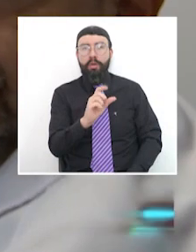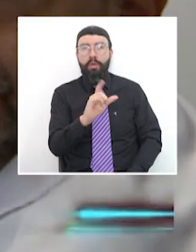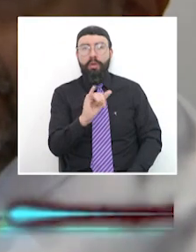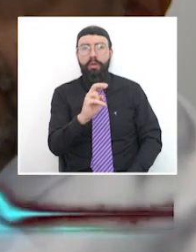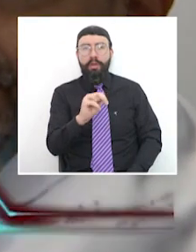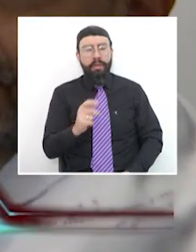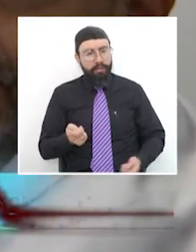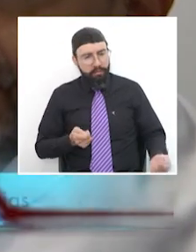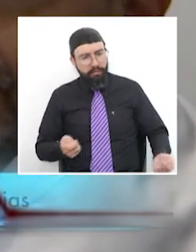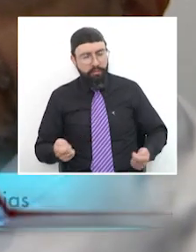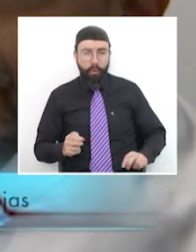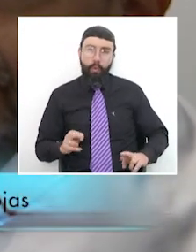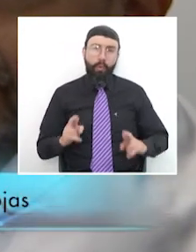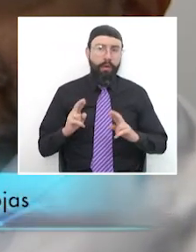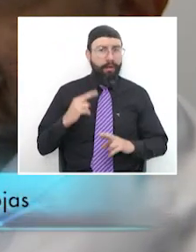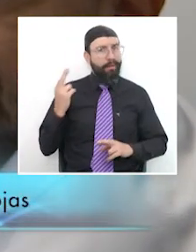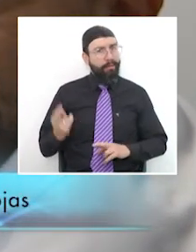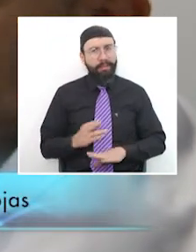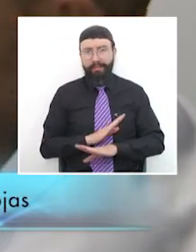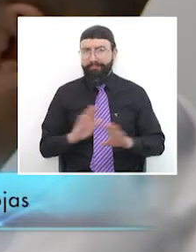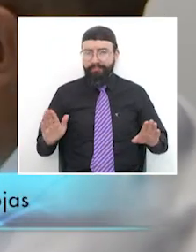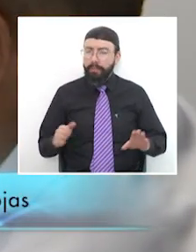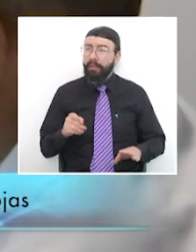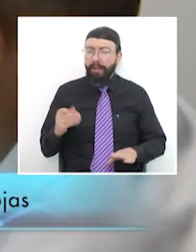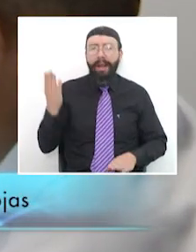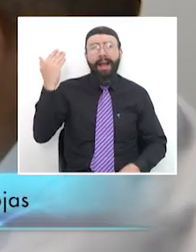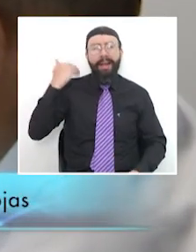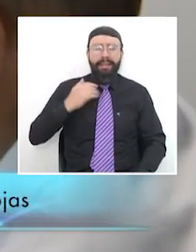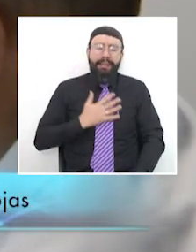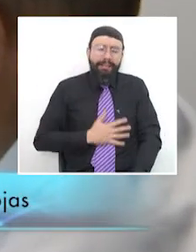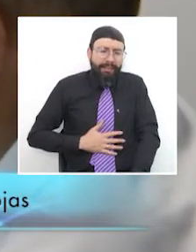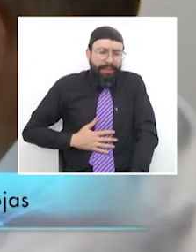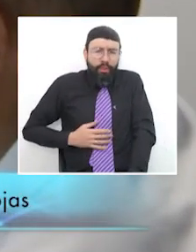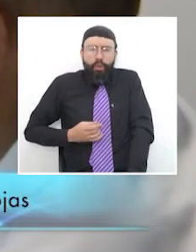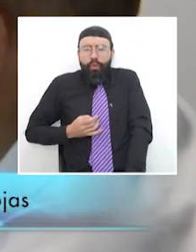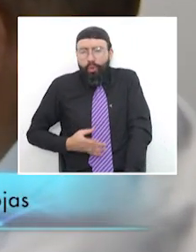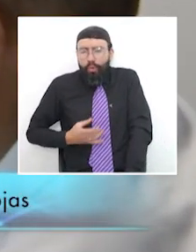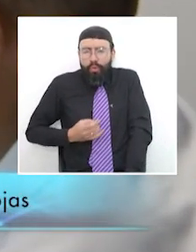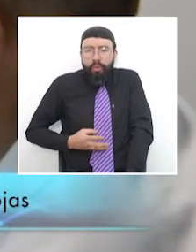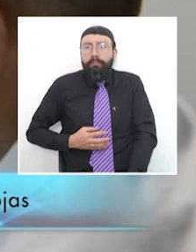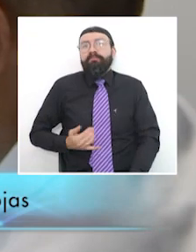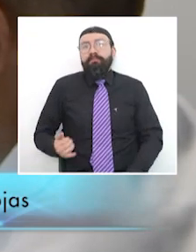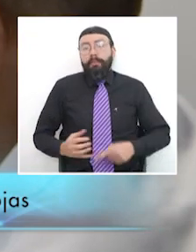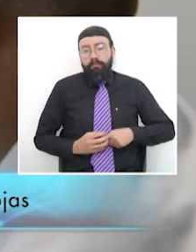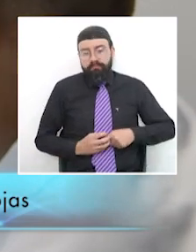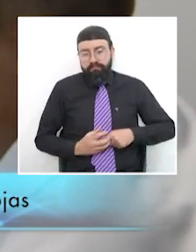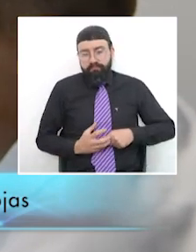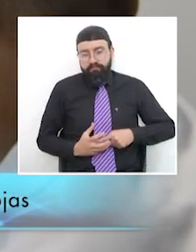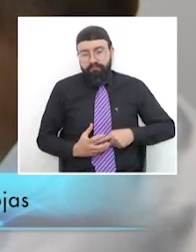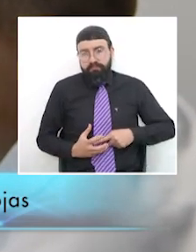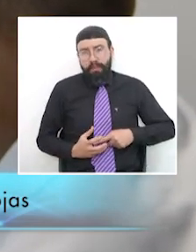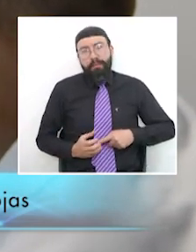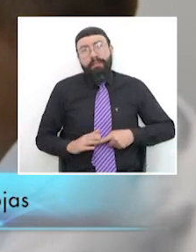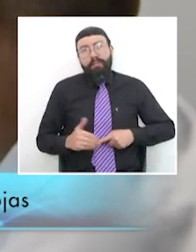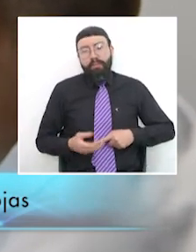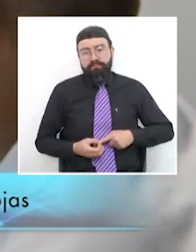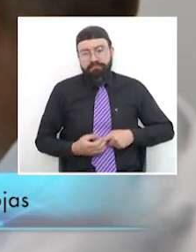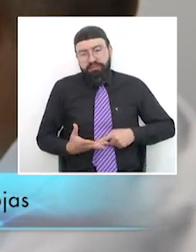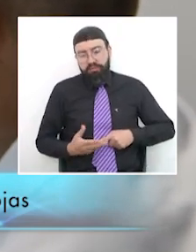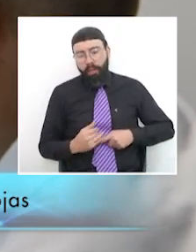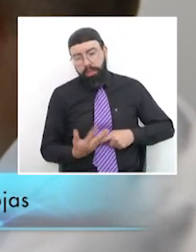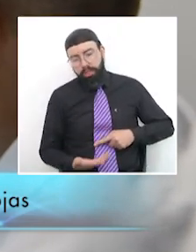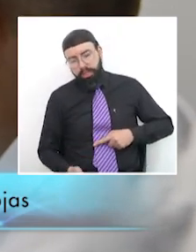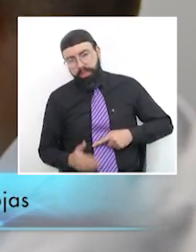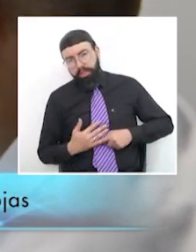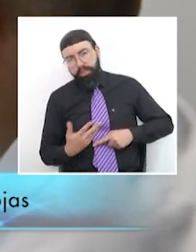se repita. Él tenía un dolor abdominal y el dolor abdominal era una apendicitis que se le perforó.